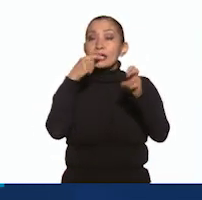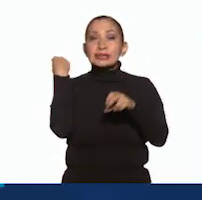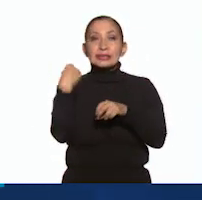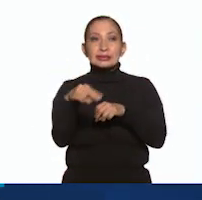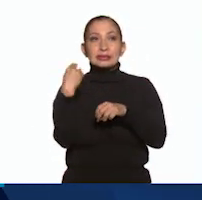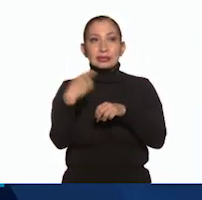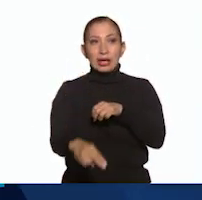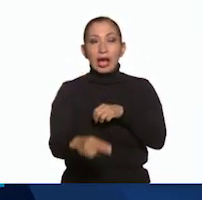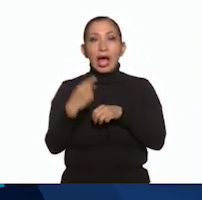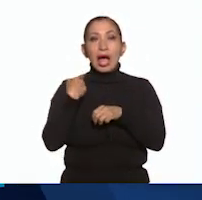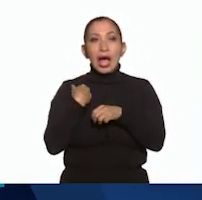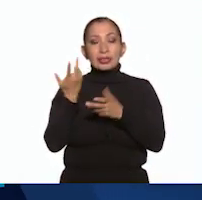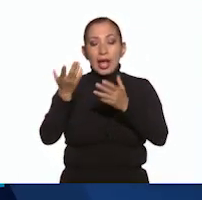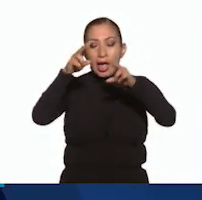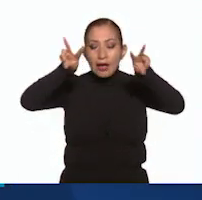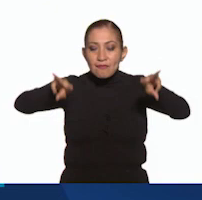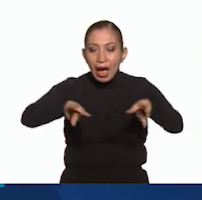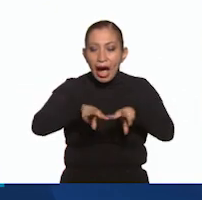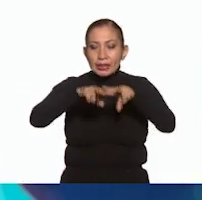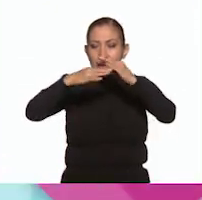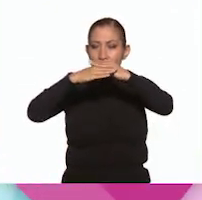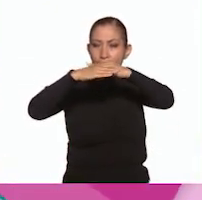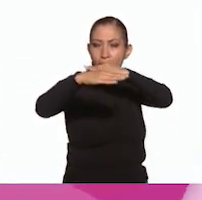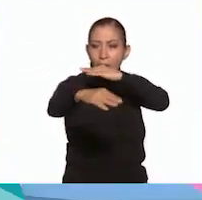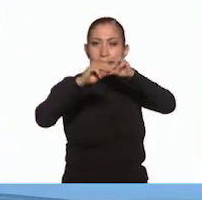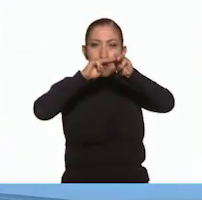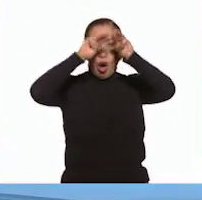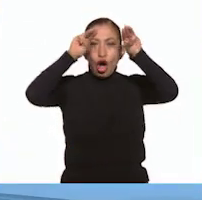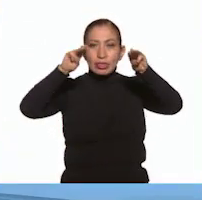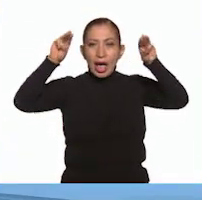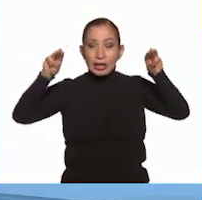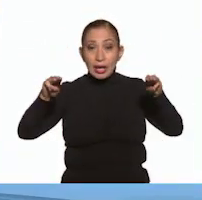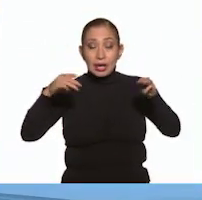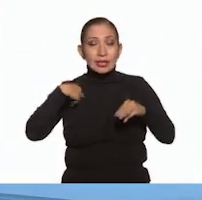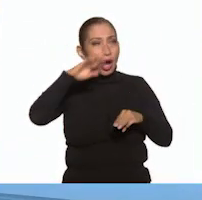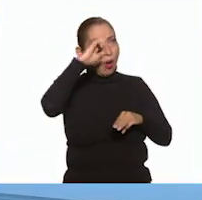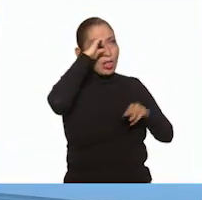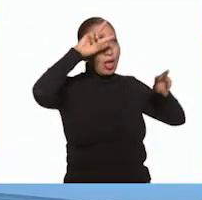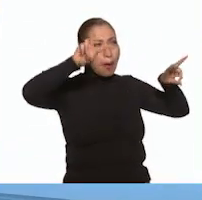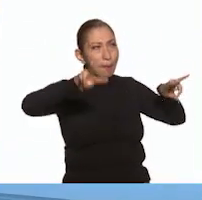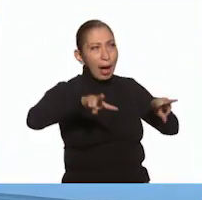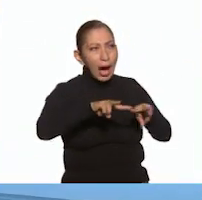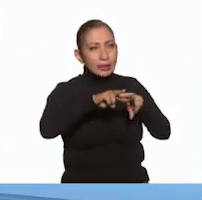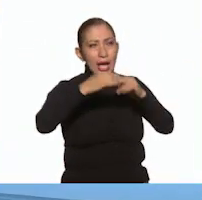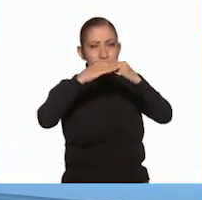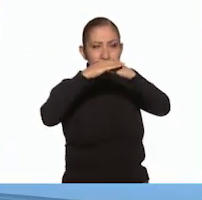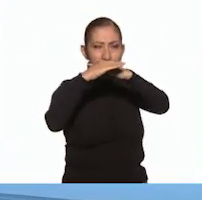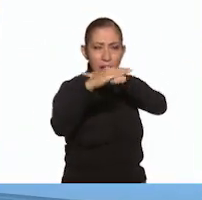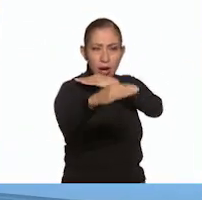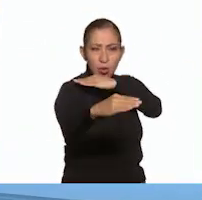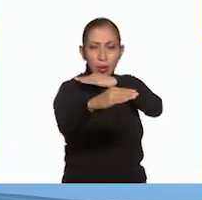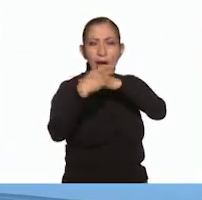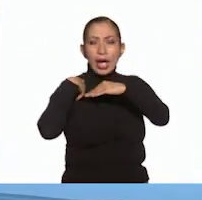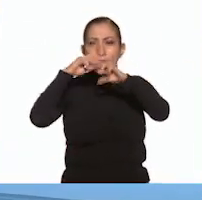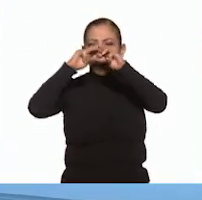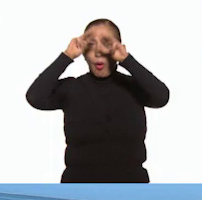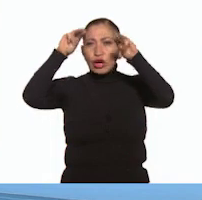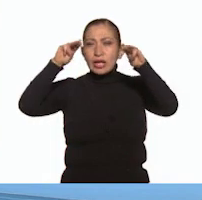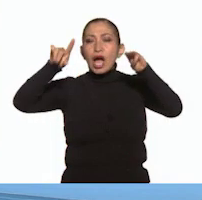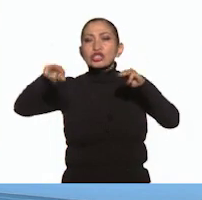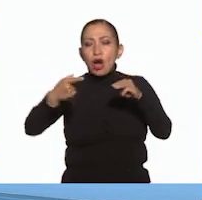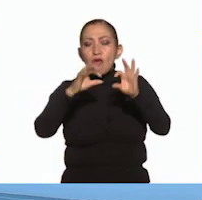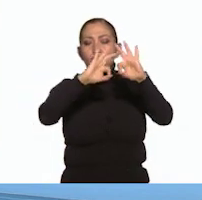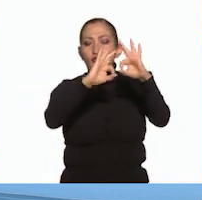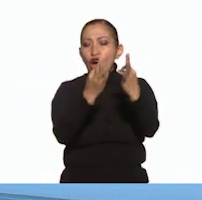se llama Entre valles, llanuras y montañas. Recuerdo que los valles, las llanuras y las montañas son algunas